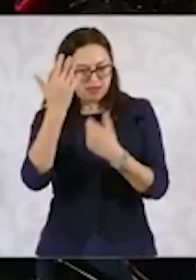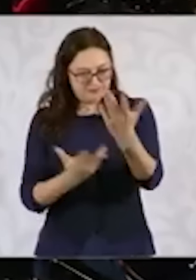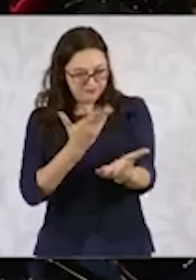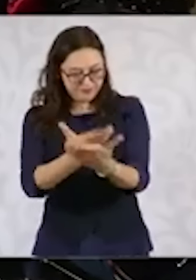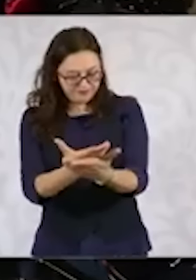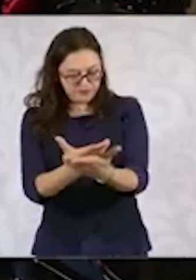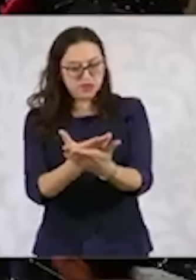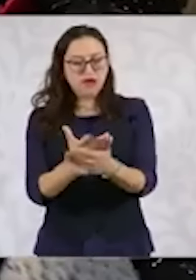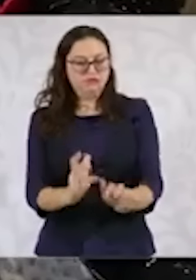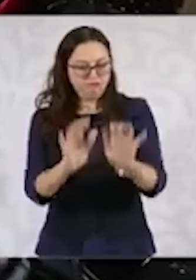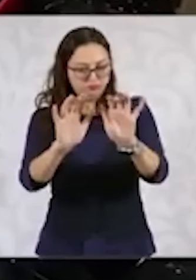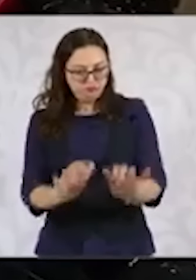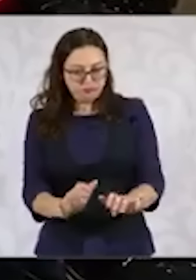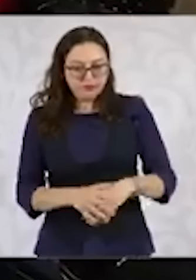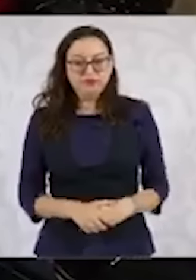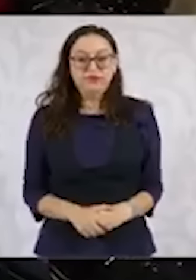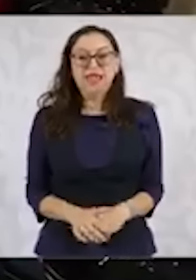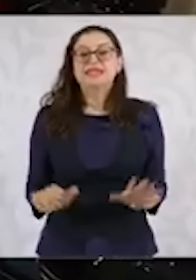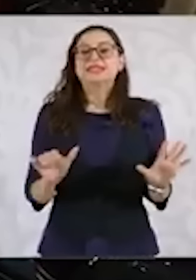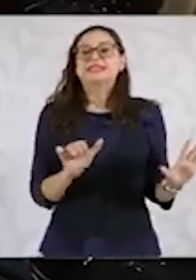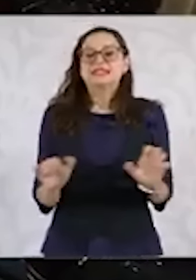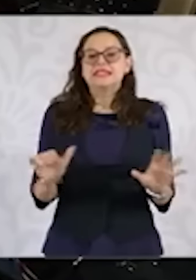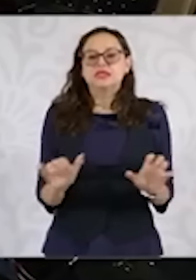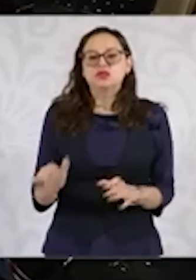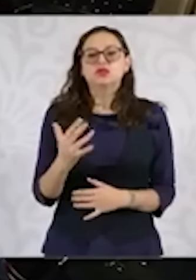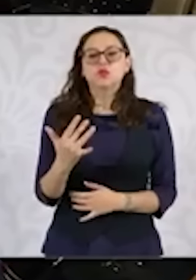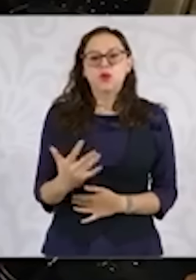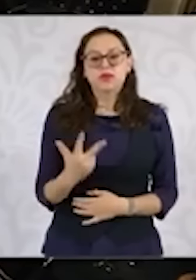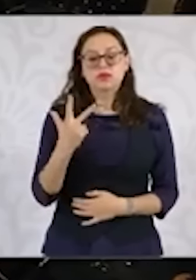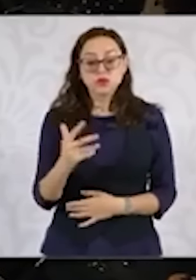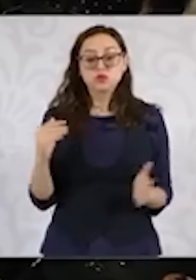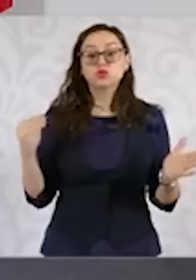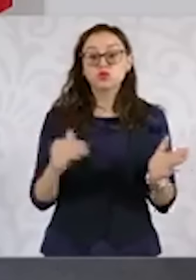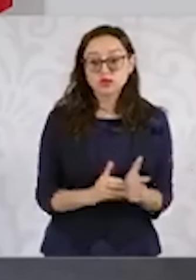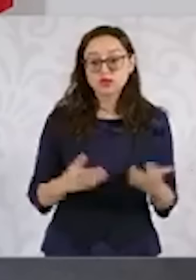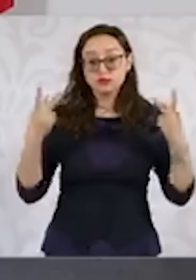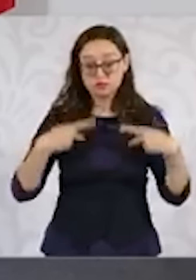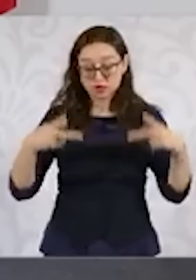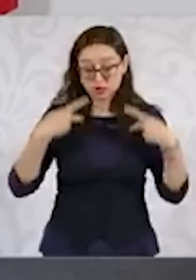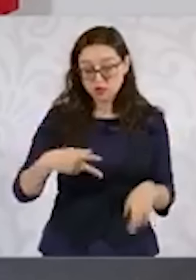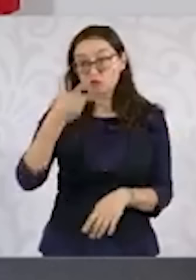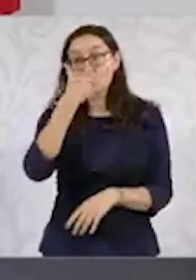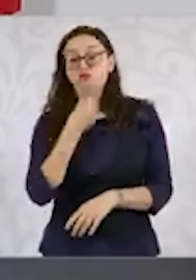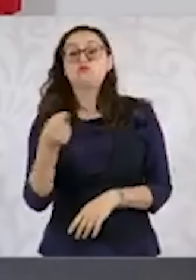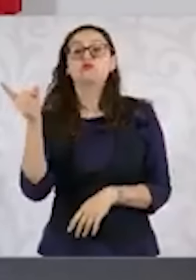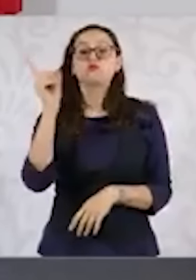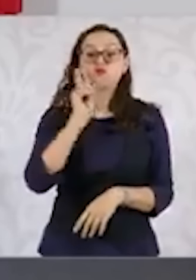son 658 mil trabajadores y trabajadoras